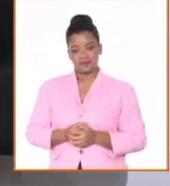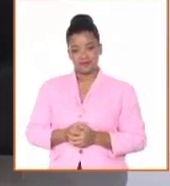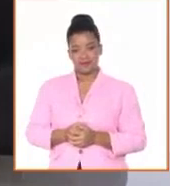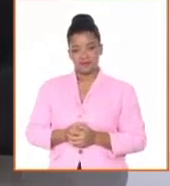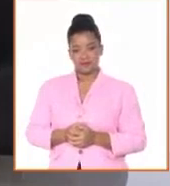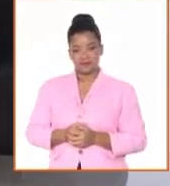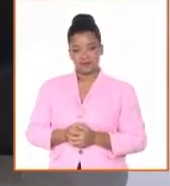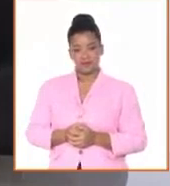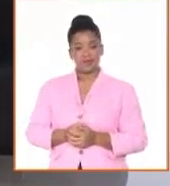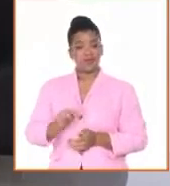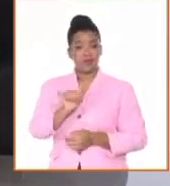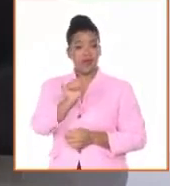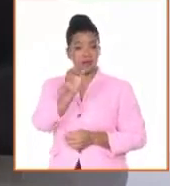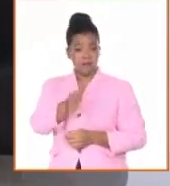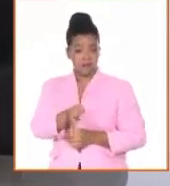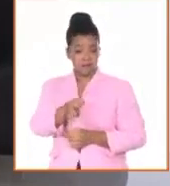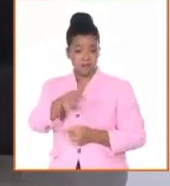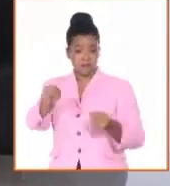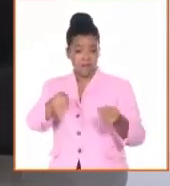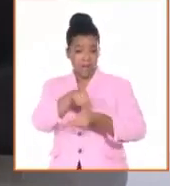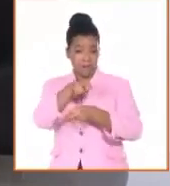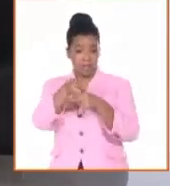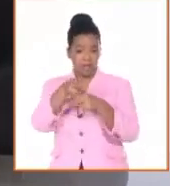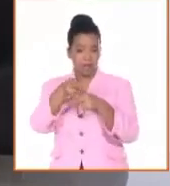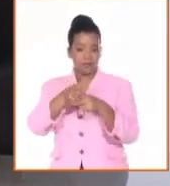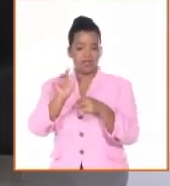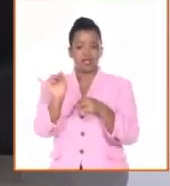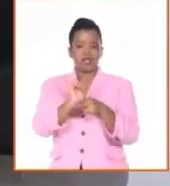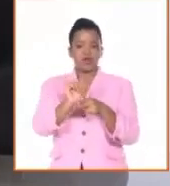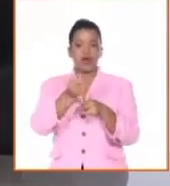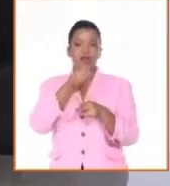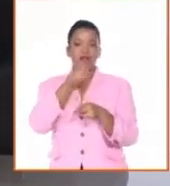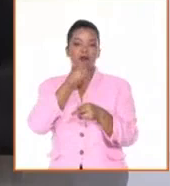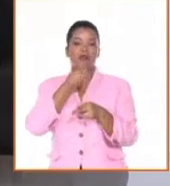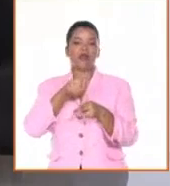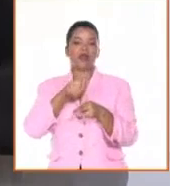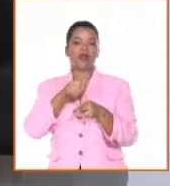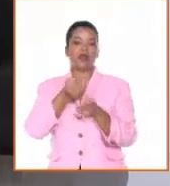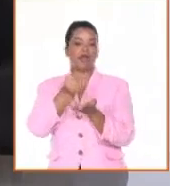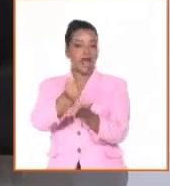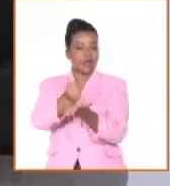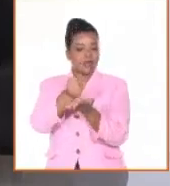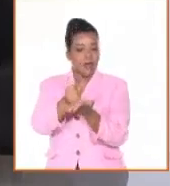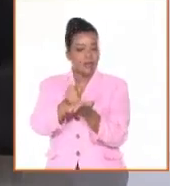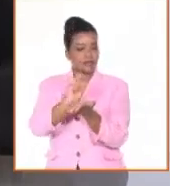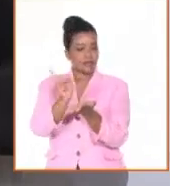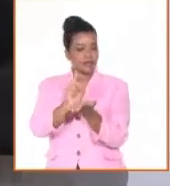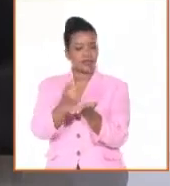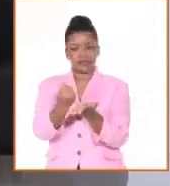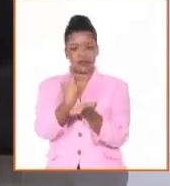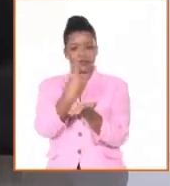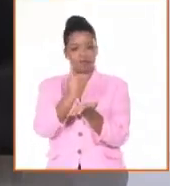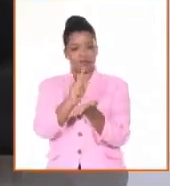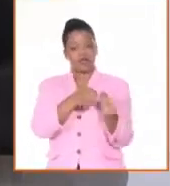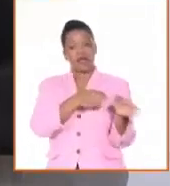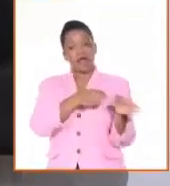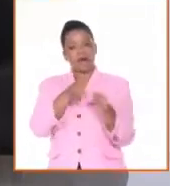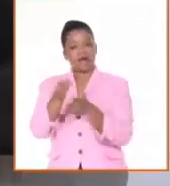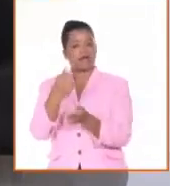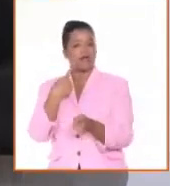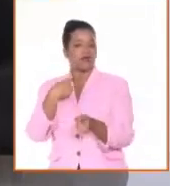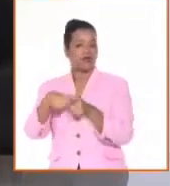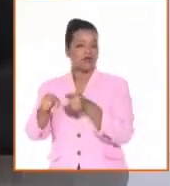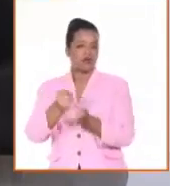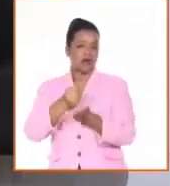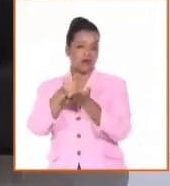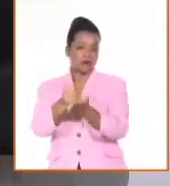mercantiles pueden prestar este este asesoramiento aquí hay que ir de la mano con los asesores